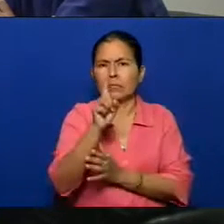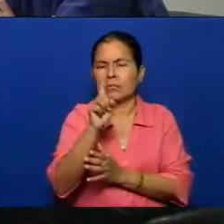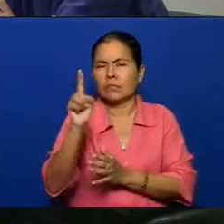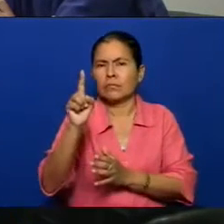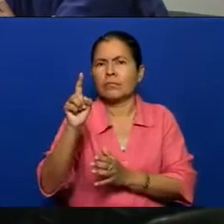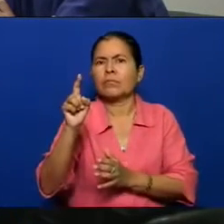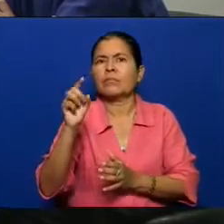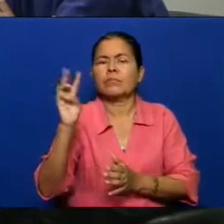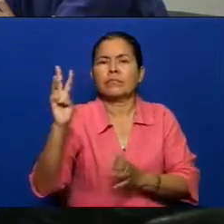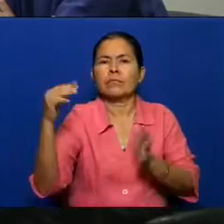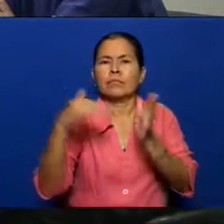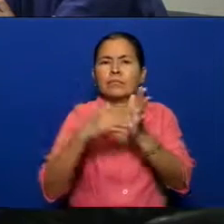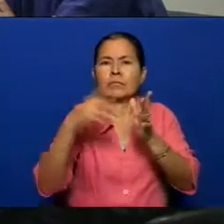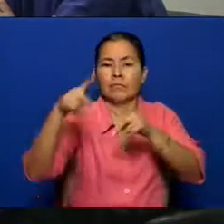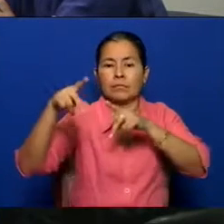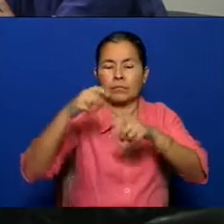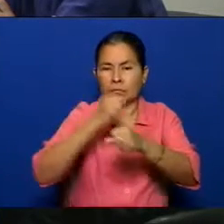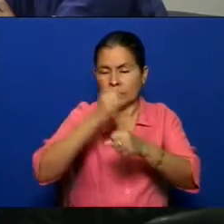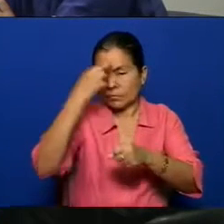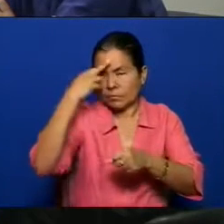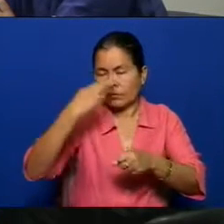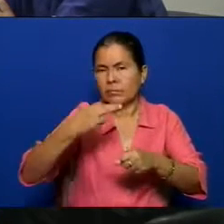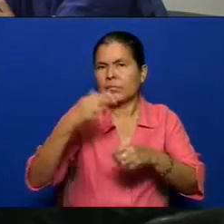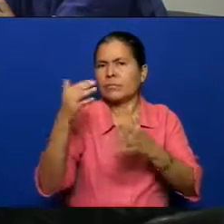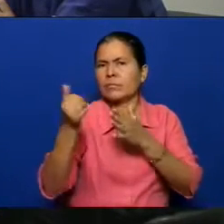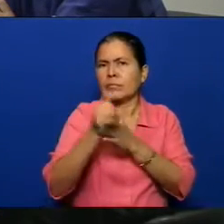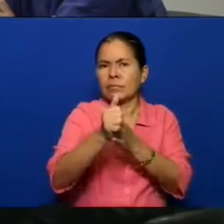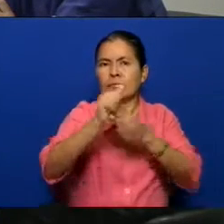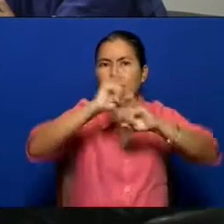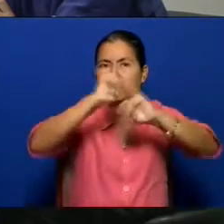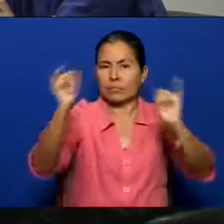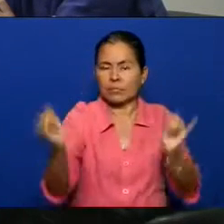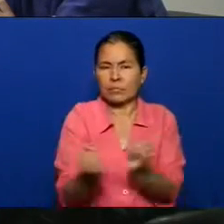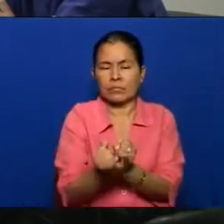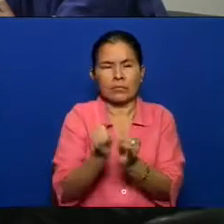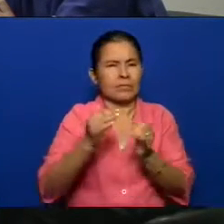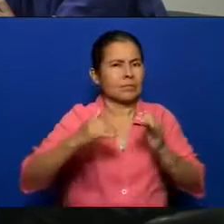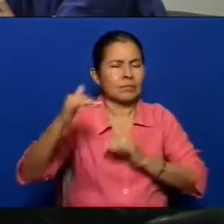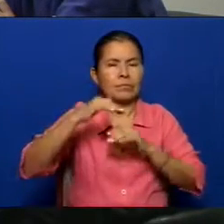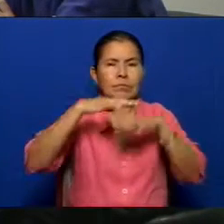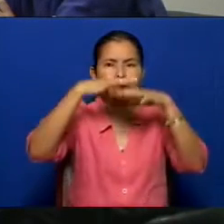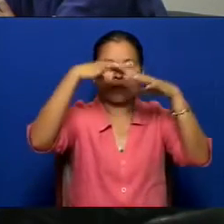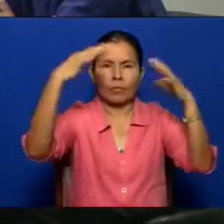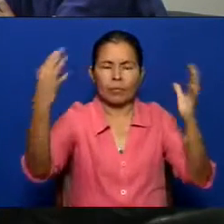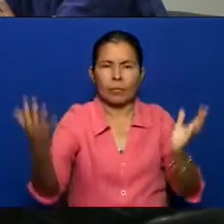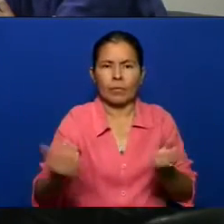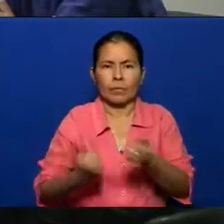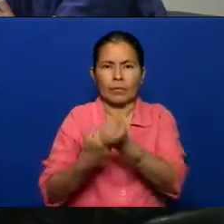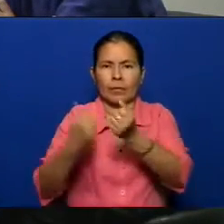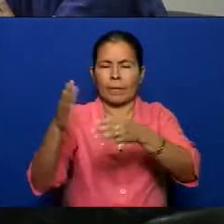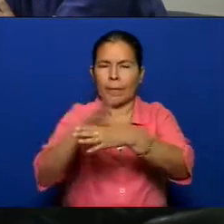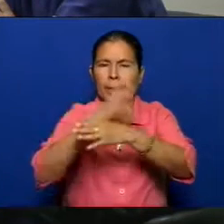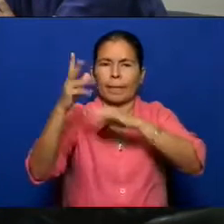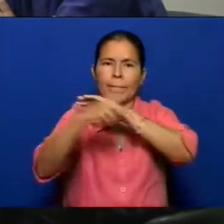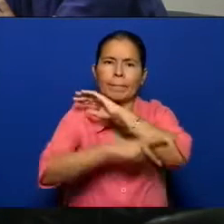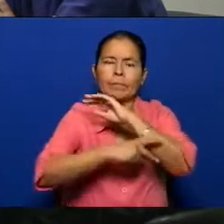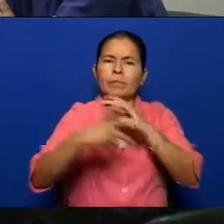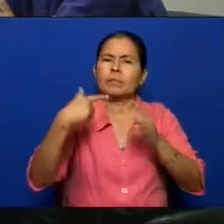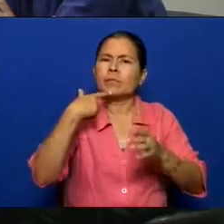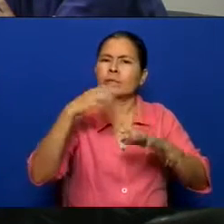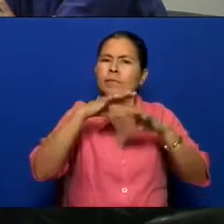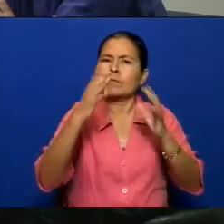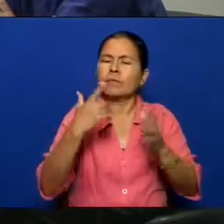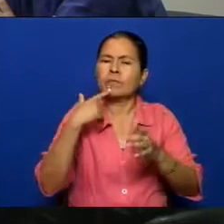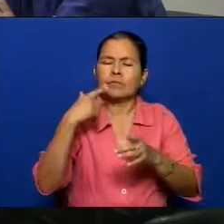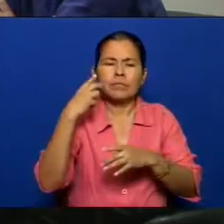la agencia internacional más grande que trabaja por la niñez en el mundo. Y estamos muy orgullosos de